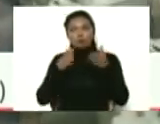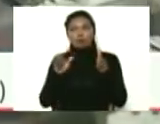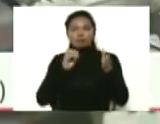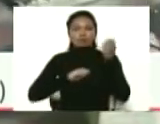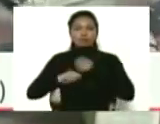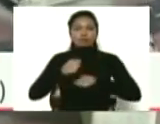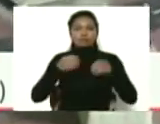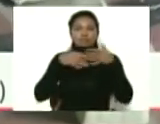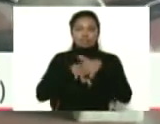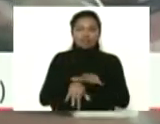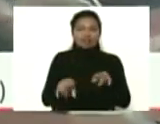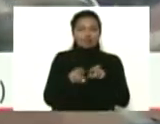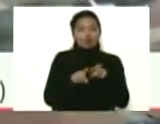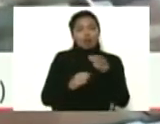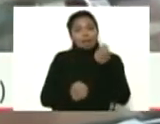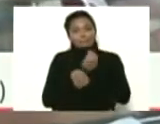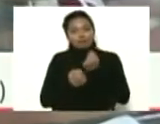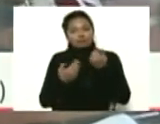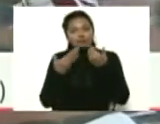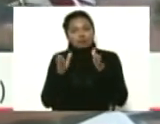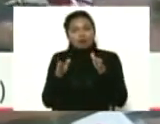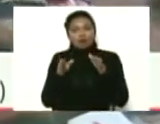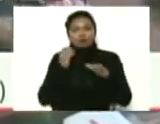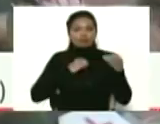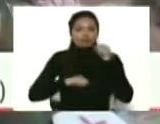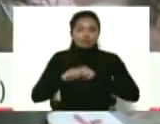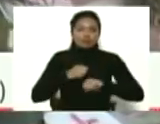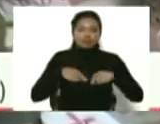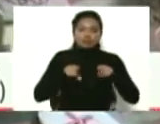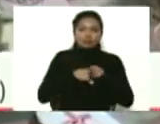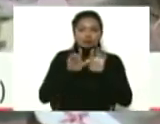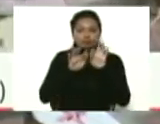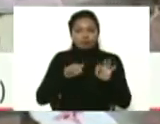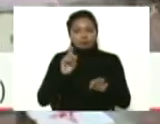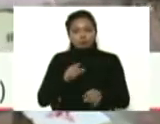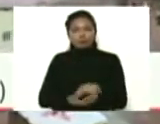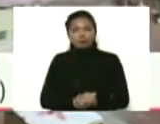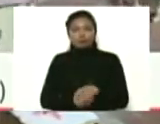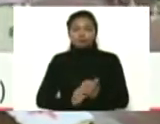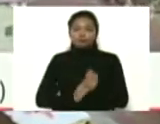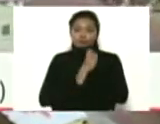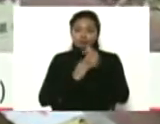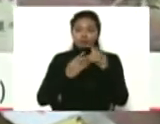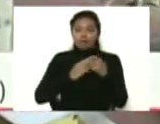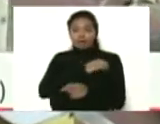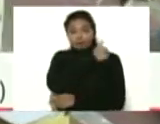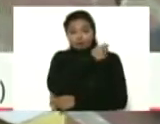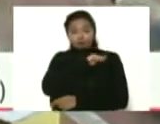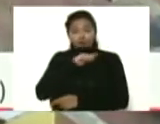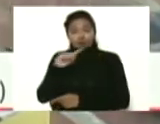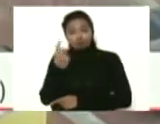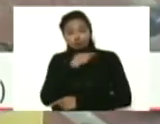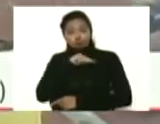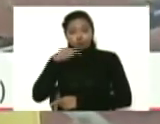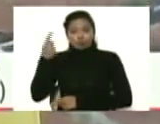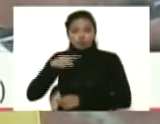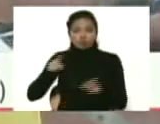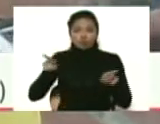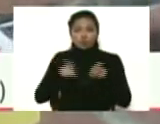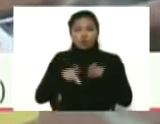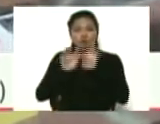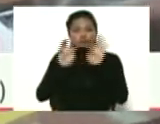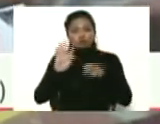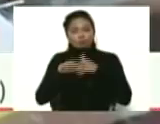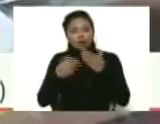defensa integral y las bases populares de defensa integral. Mi comandante en jefe, una vez nosotros teniendo acá